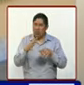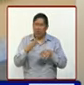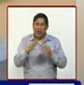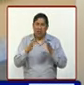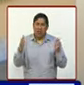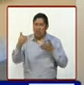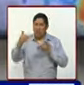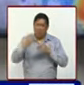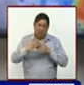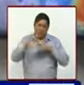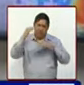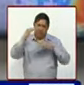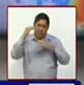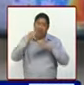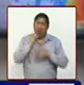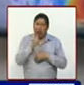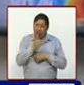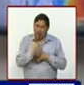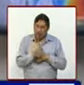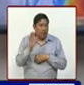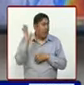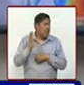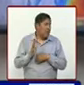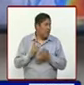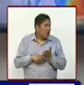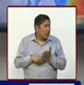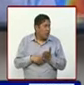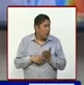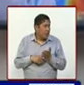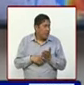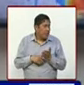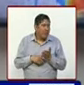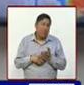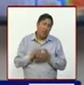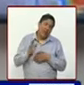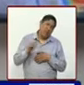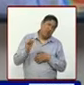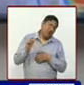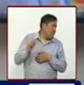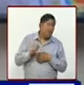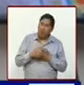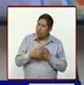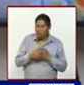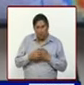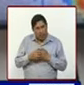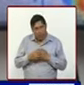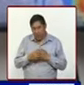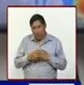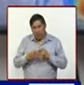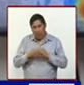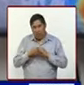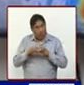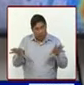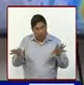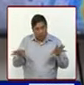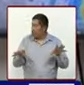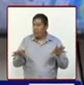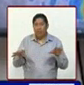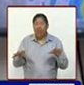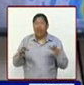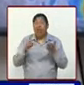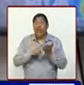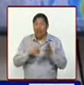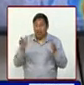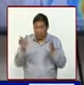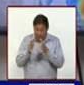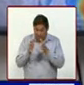como precipitación acumulada diaria. Eso puede no ser tanto si es que tenemos una lluvia distribuida en todo el día, pero si esta